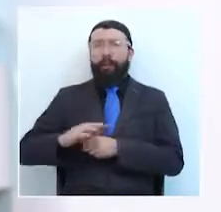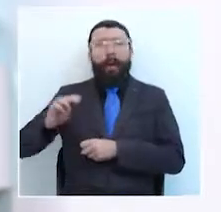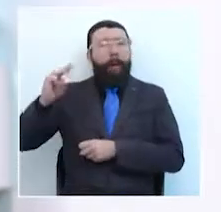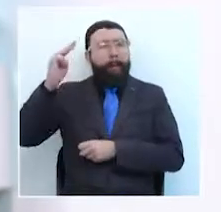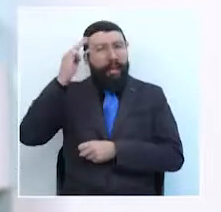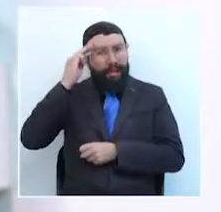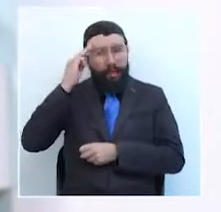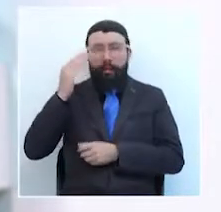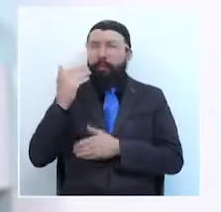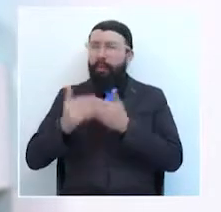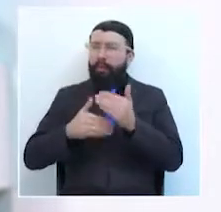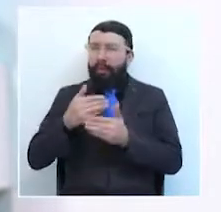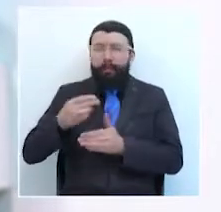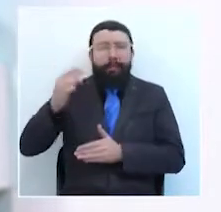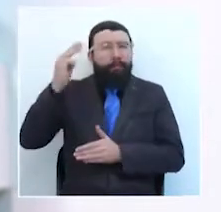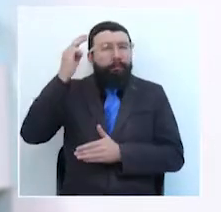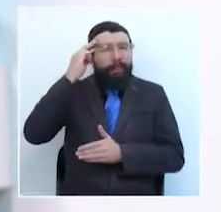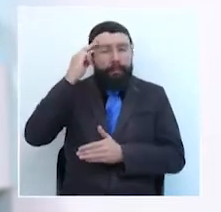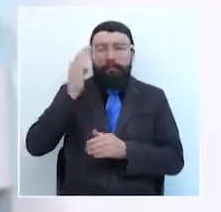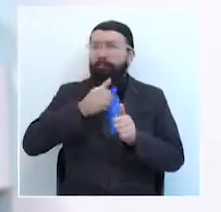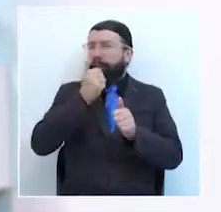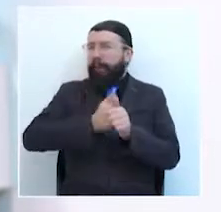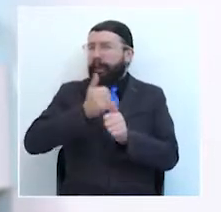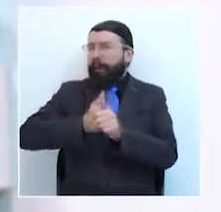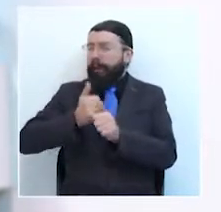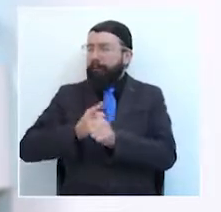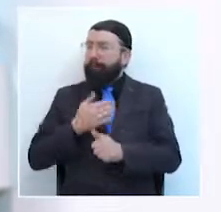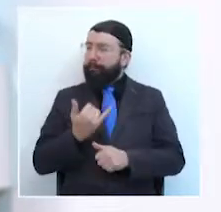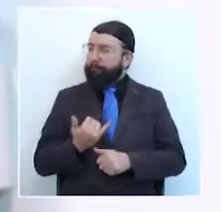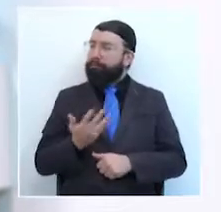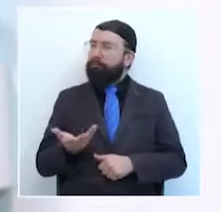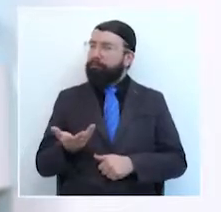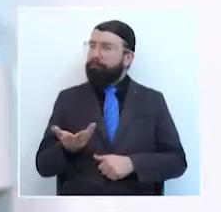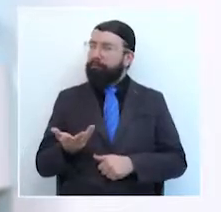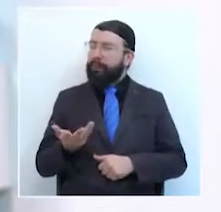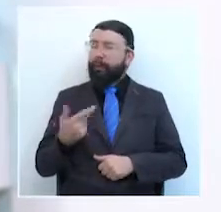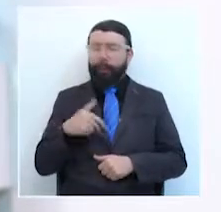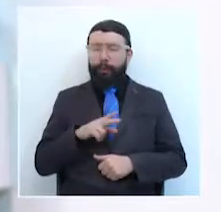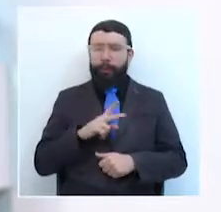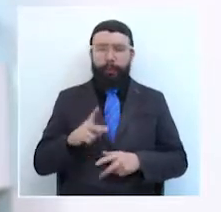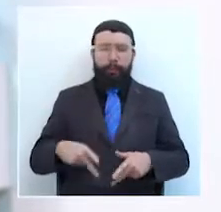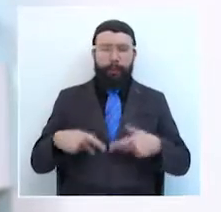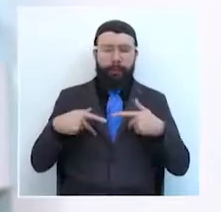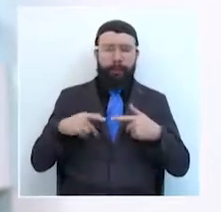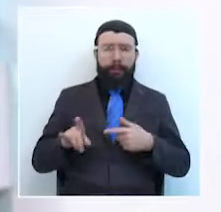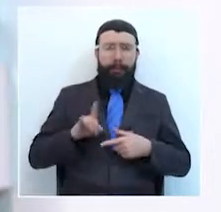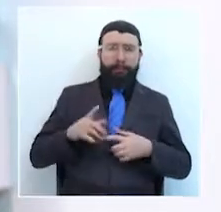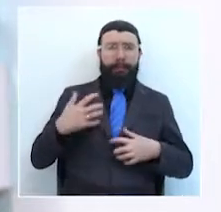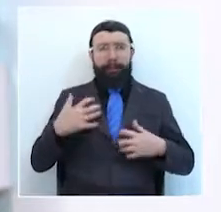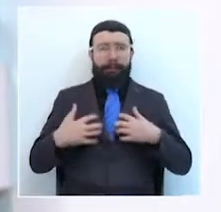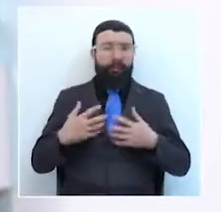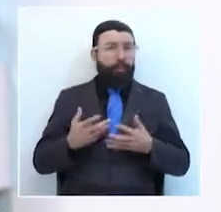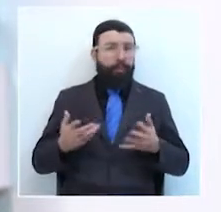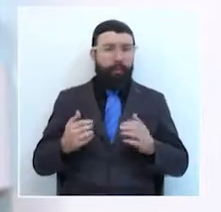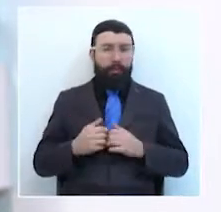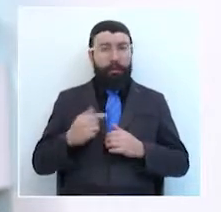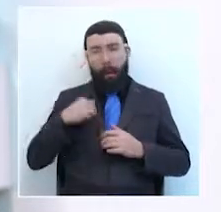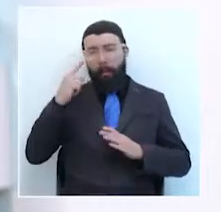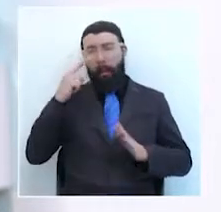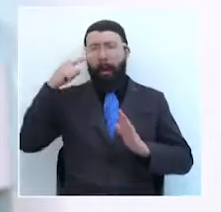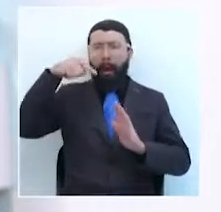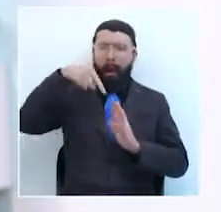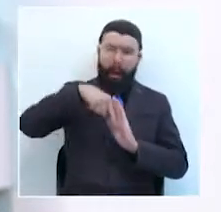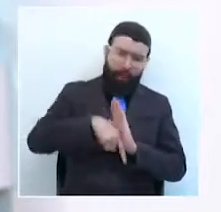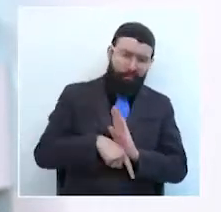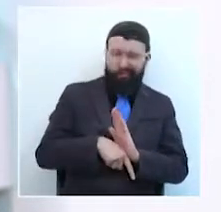de cada uno lo que vivimos realmente que nosotros vivimos es esto no no voy a profundizar en esto